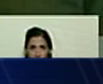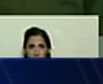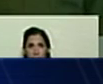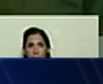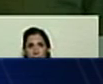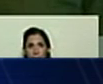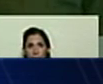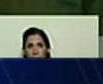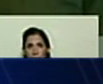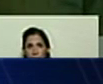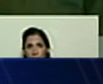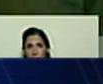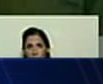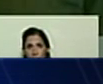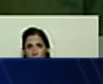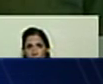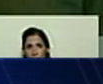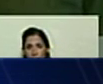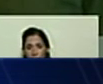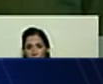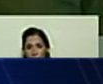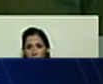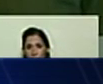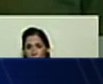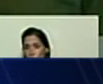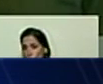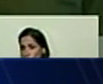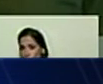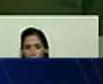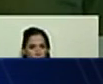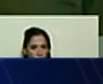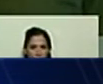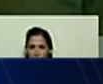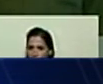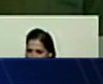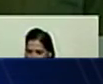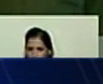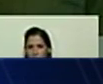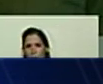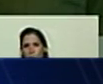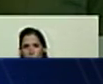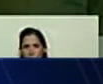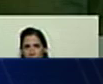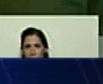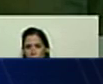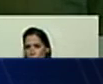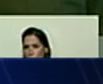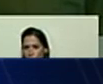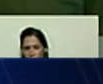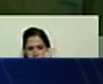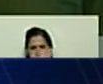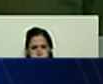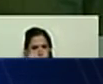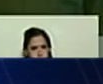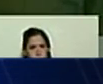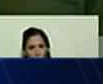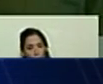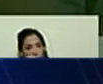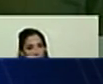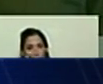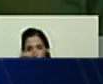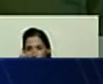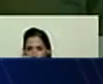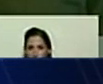muy lejos de aceptar tan aberrante planteamiento, intensificaremos la presencia y las medidas